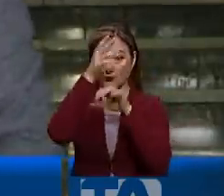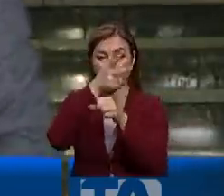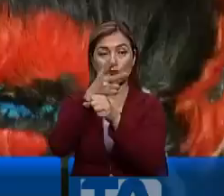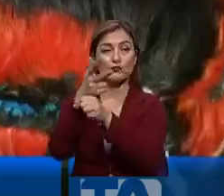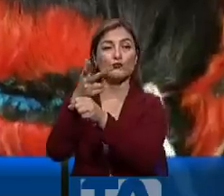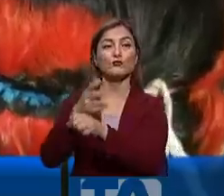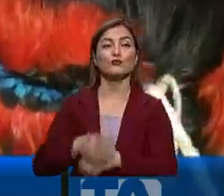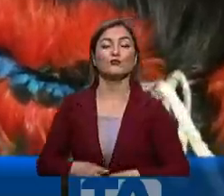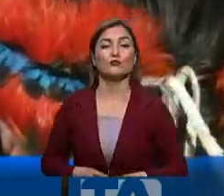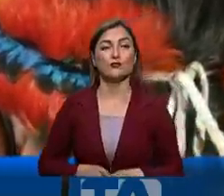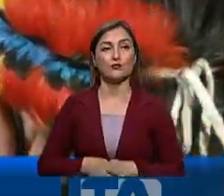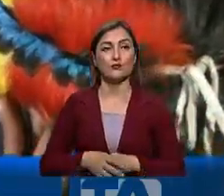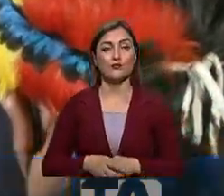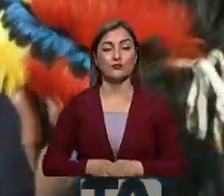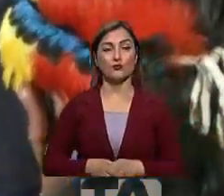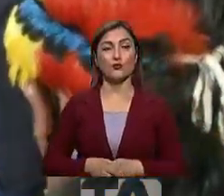respecto.